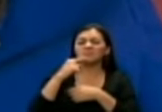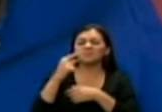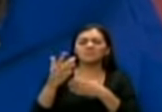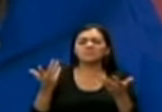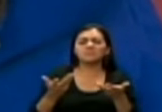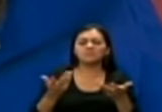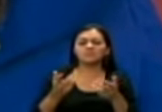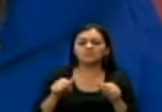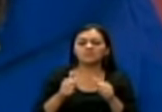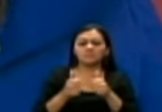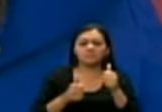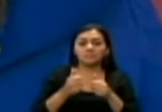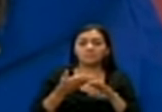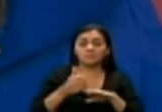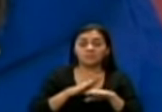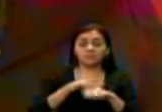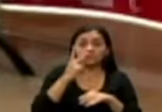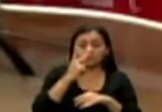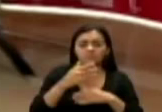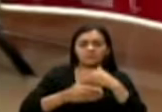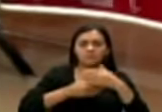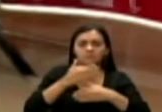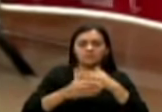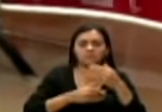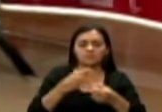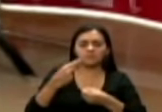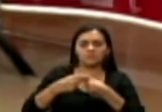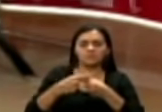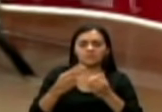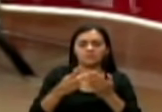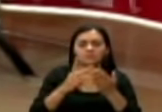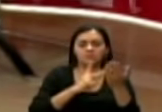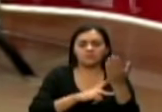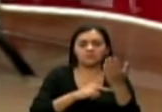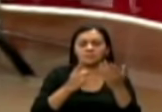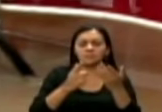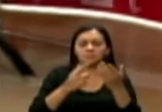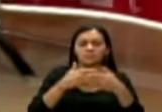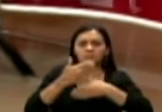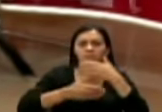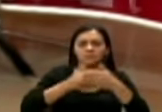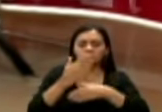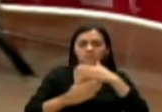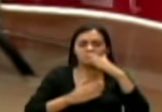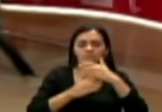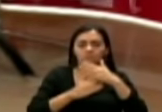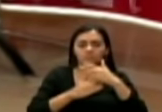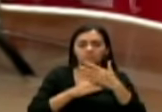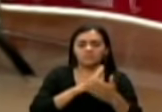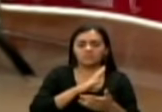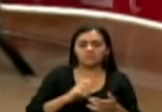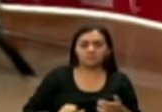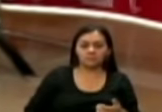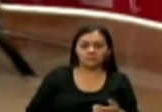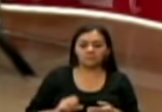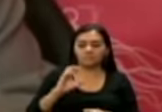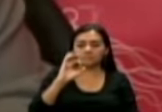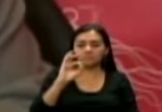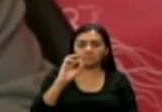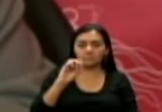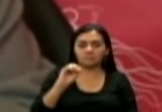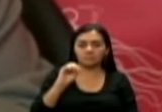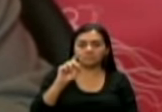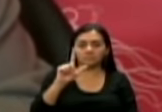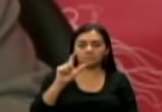vista respecto, porque usted participó en el proceso de paz allá en El Salvador, con el Frente Farabundo Martí? ¿Cuál es